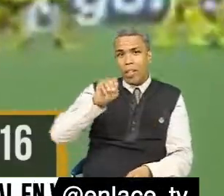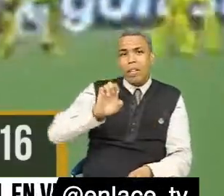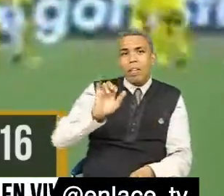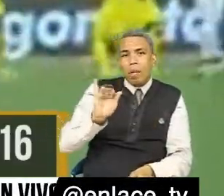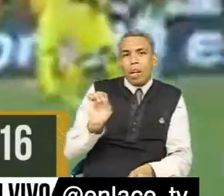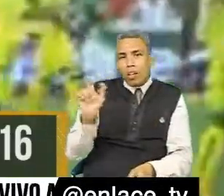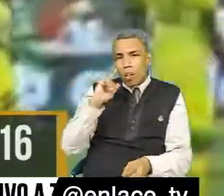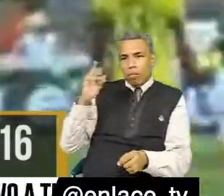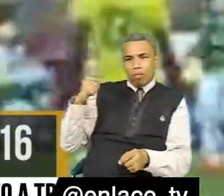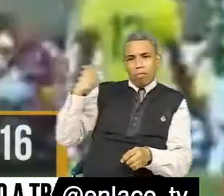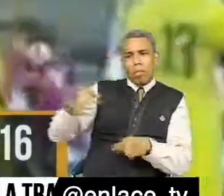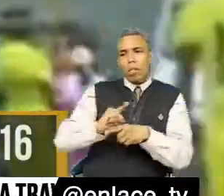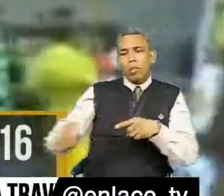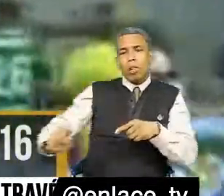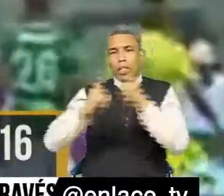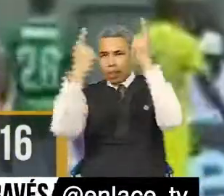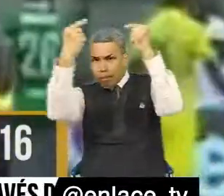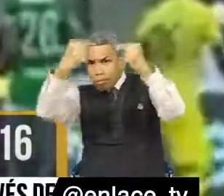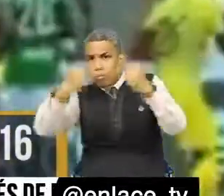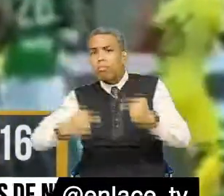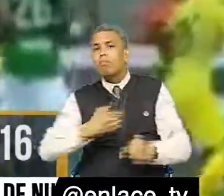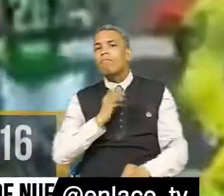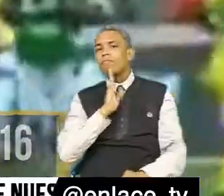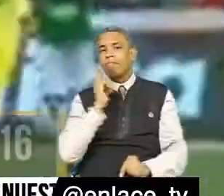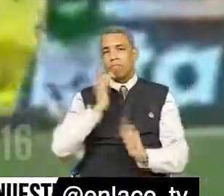13 del fútbol profesional colombiano